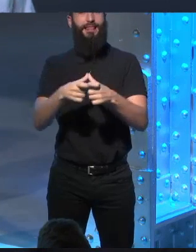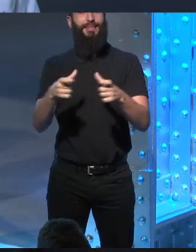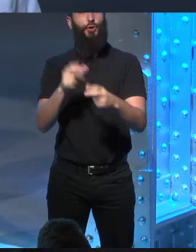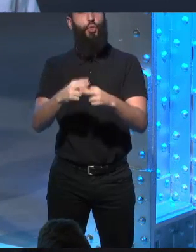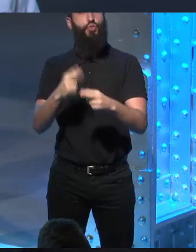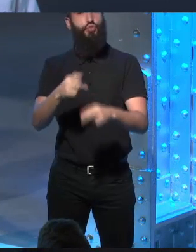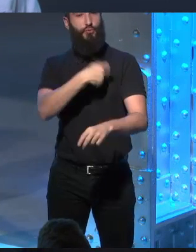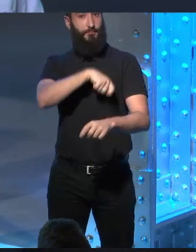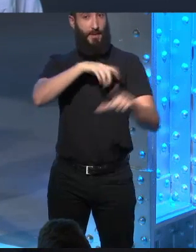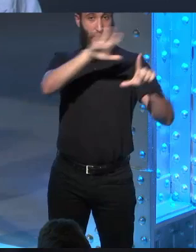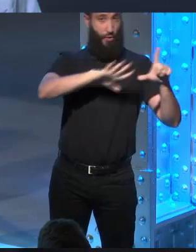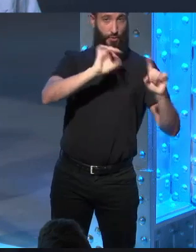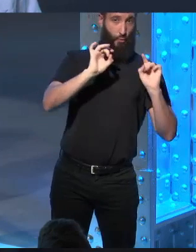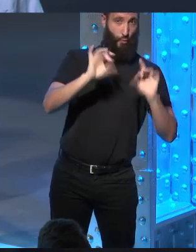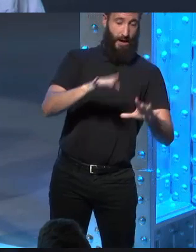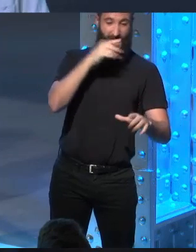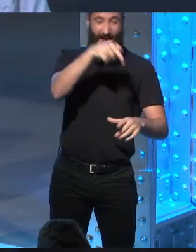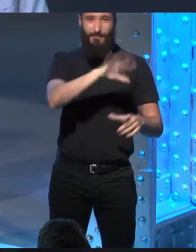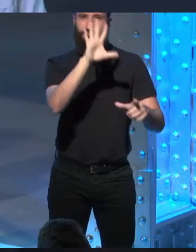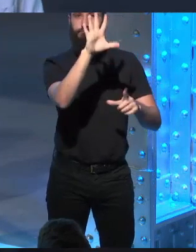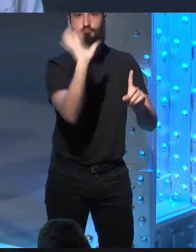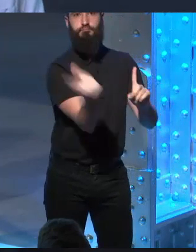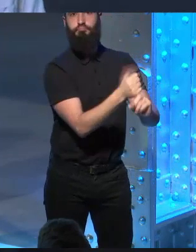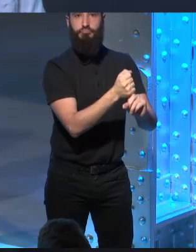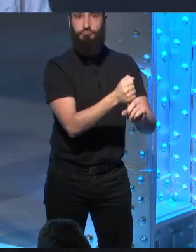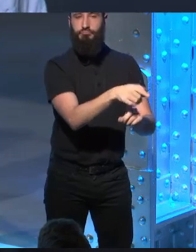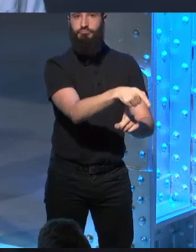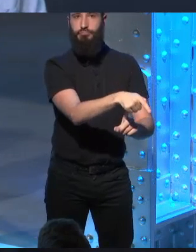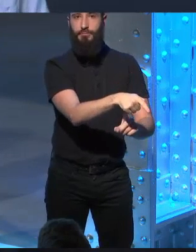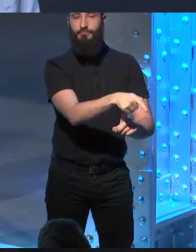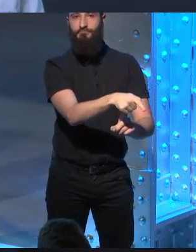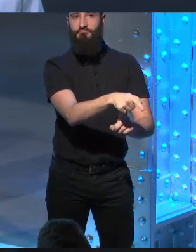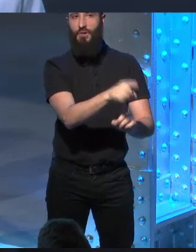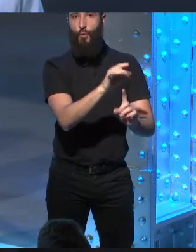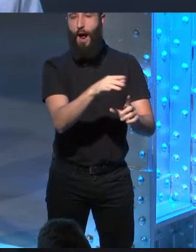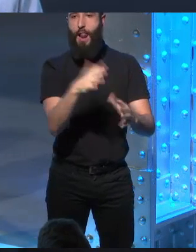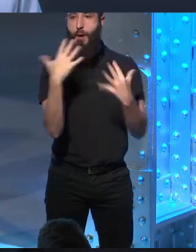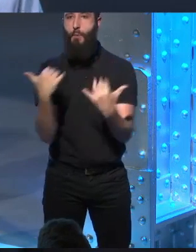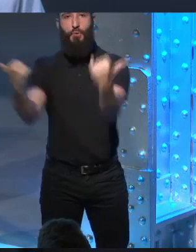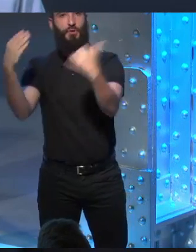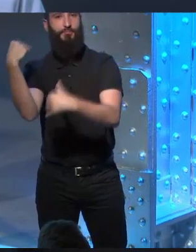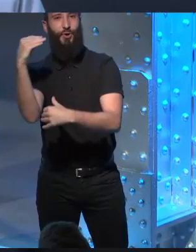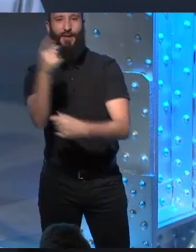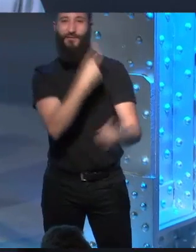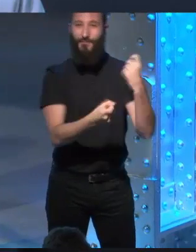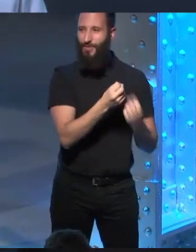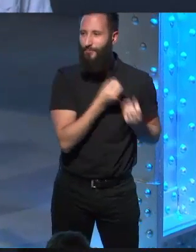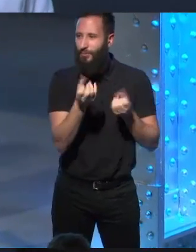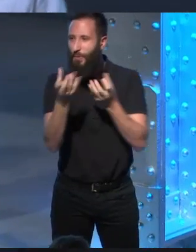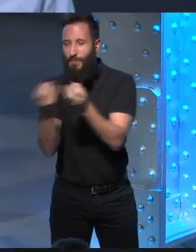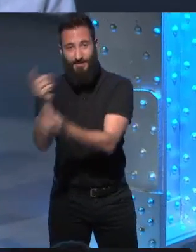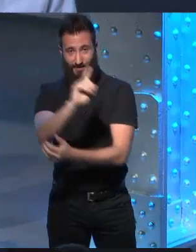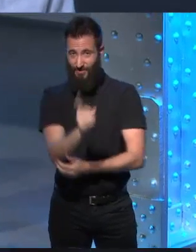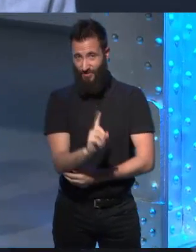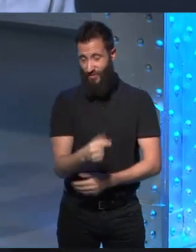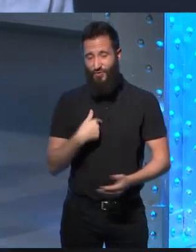¿no? Pero encontraban que no estaba llegando, pues digamos, al público como más joven. Y creo